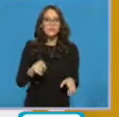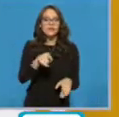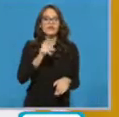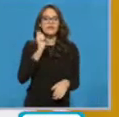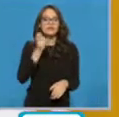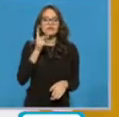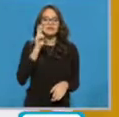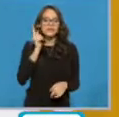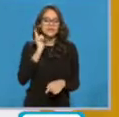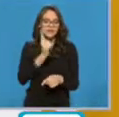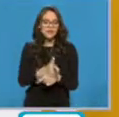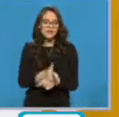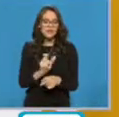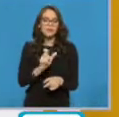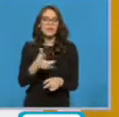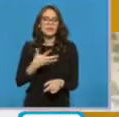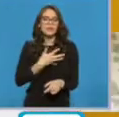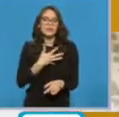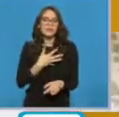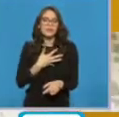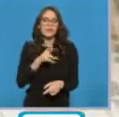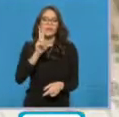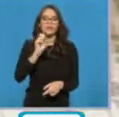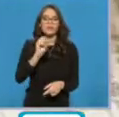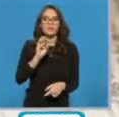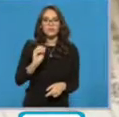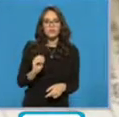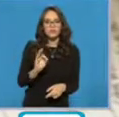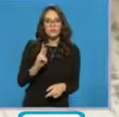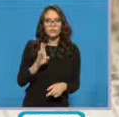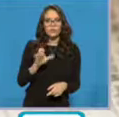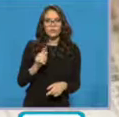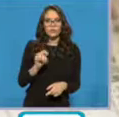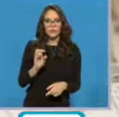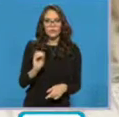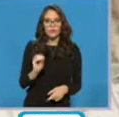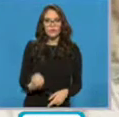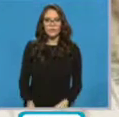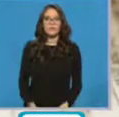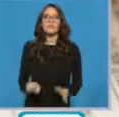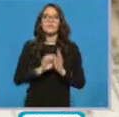usufructo en favor de Valente Arizabalo, que Tiene que tendría que salir ahí. respetarse. Ahí tiene que salir. Entonces, si